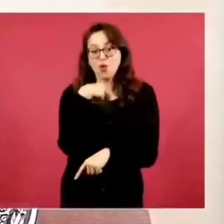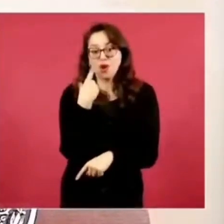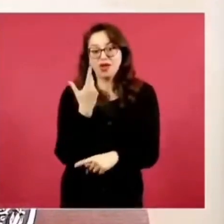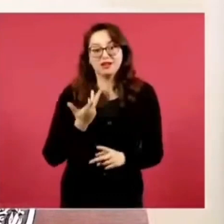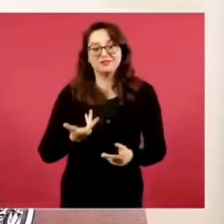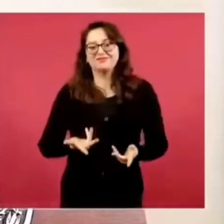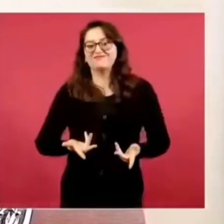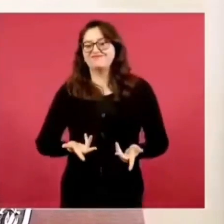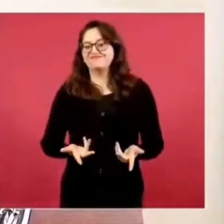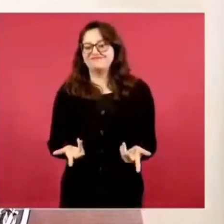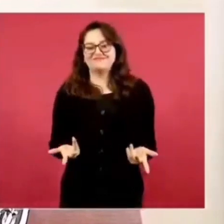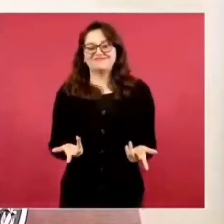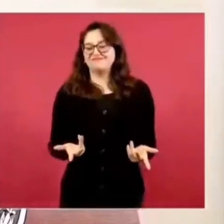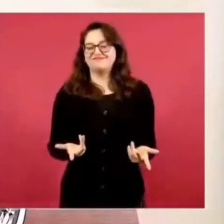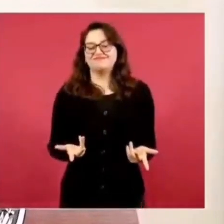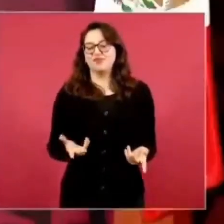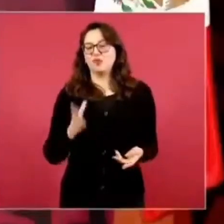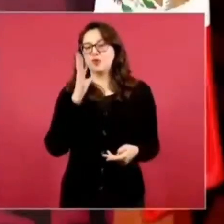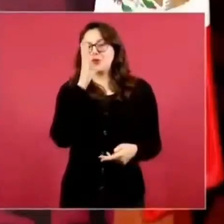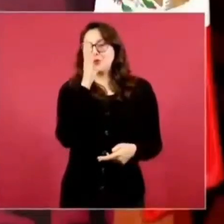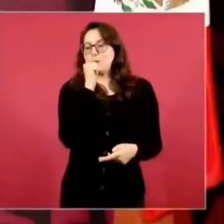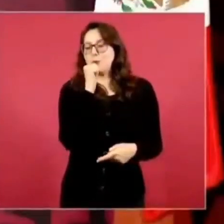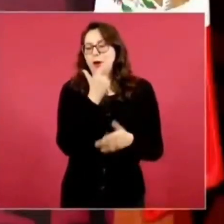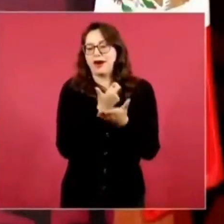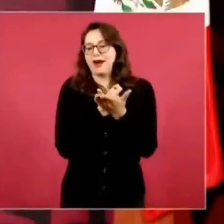establecerlo como una reforma